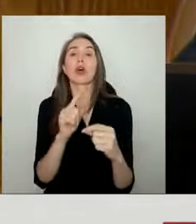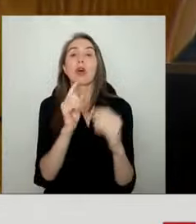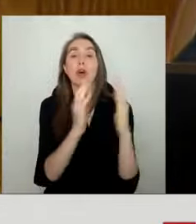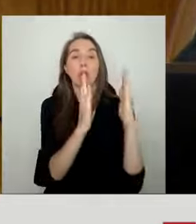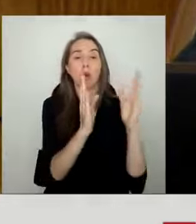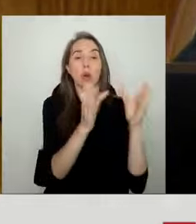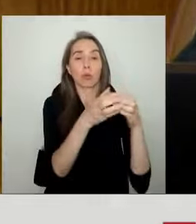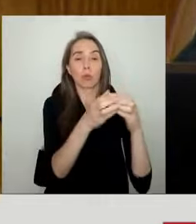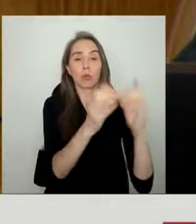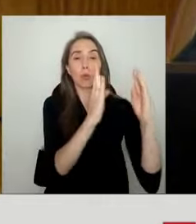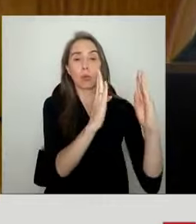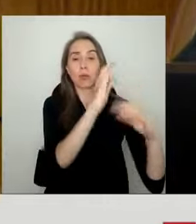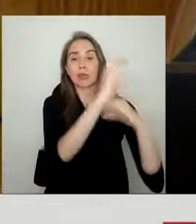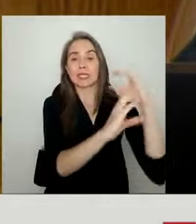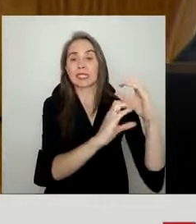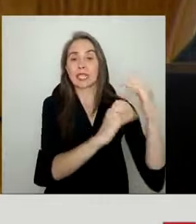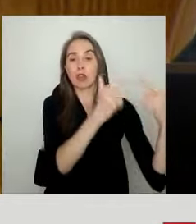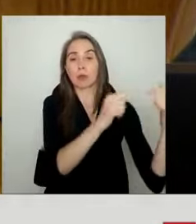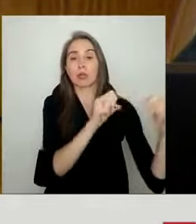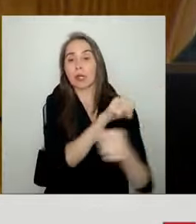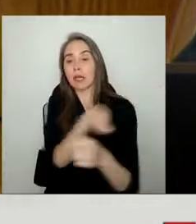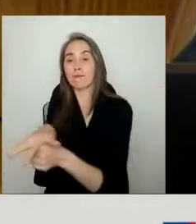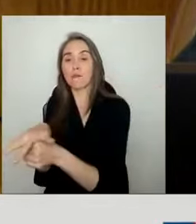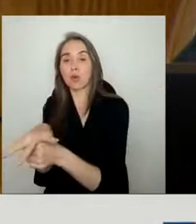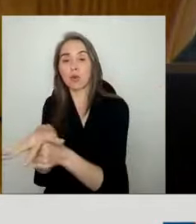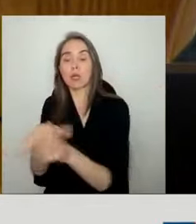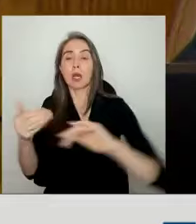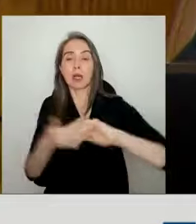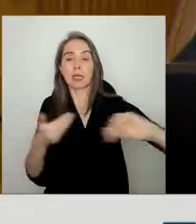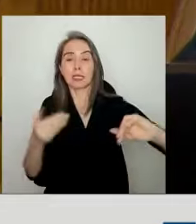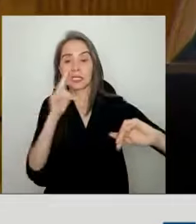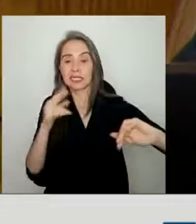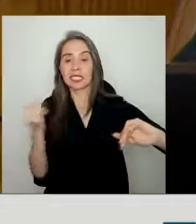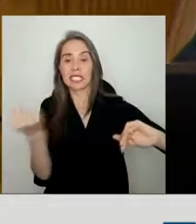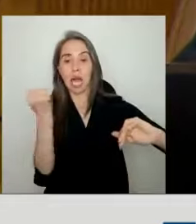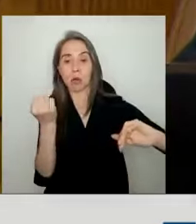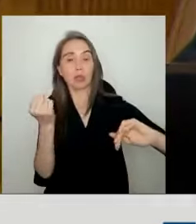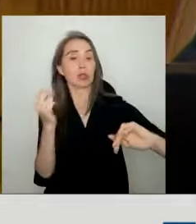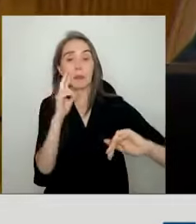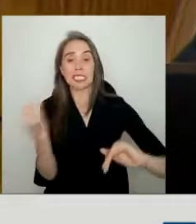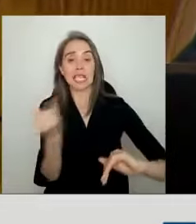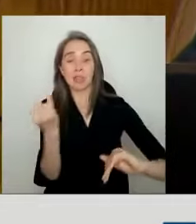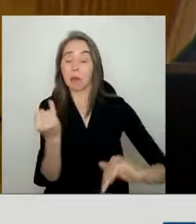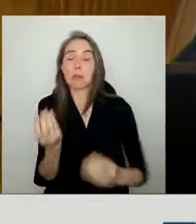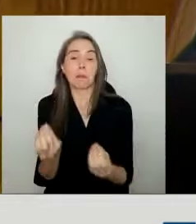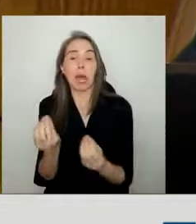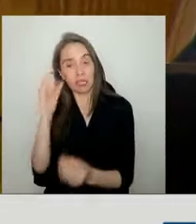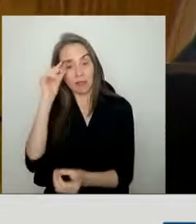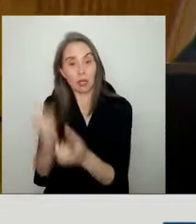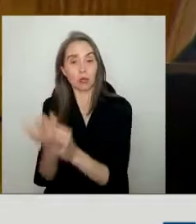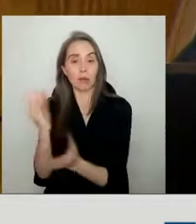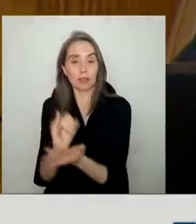autonomía eh Y Independencia pierde sentido crear este organismo si bien no existen fórmulas perfectas para los nombramiento es